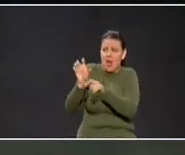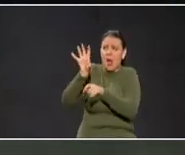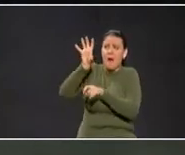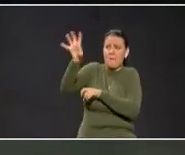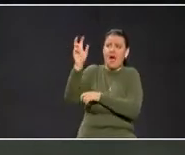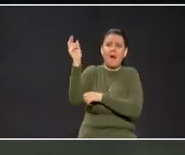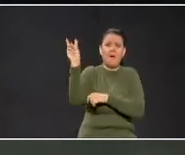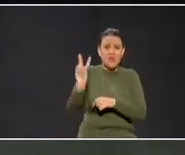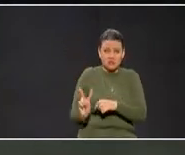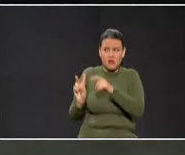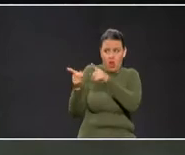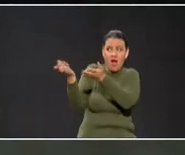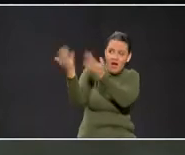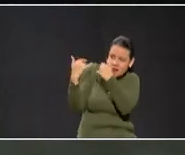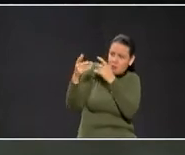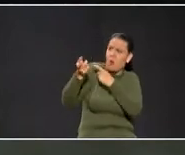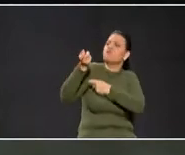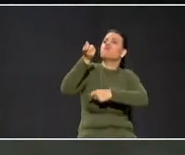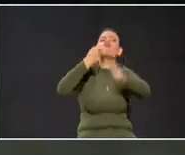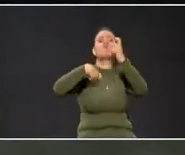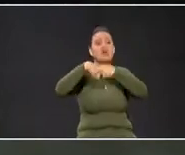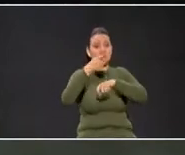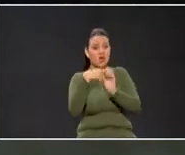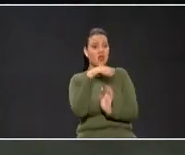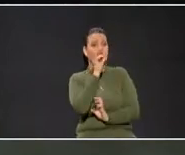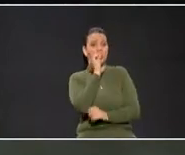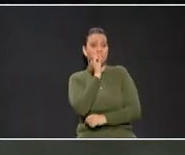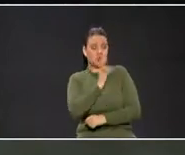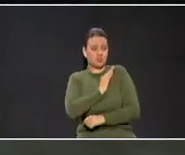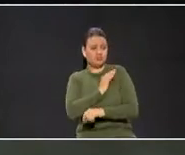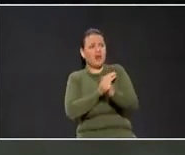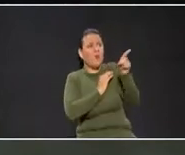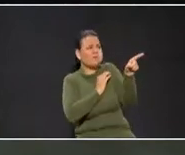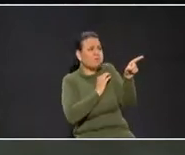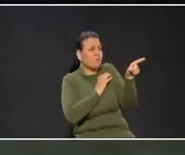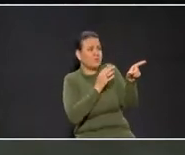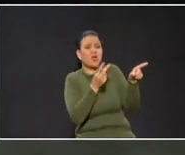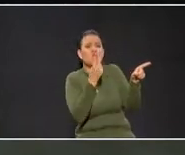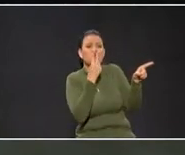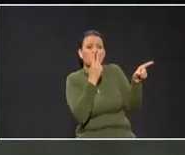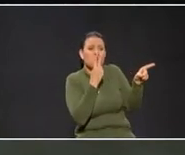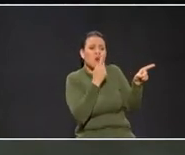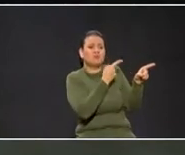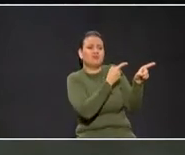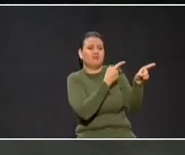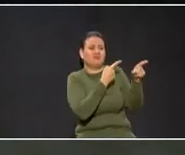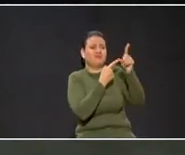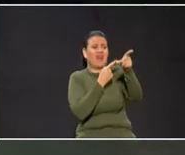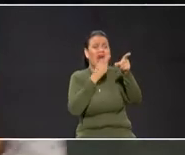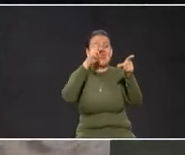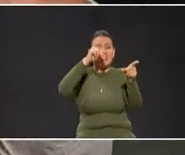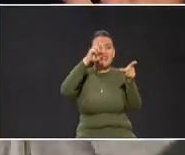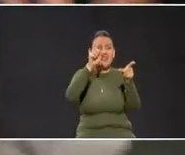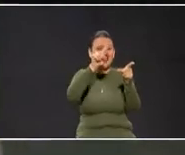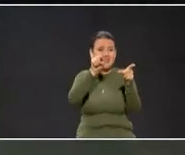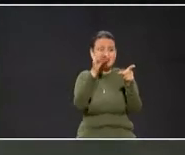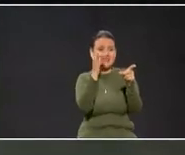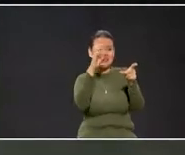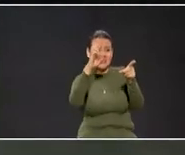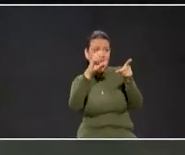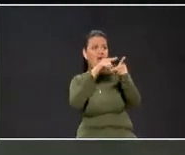importante porque aún las empresas marlboro la contaba con este retiraron y están detrás del gran